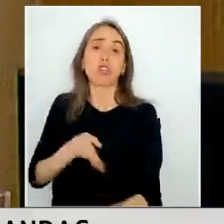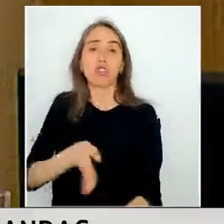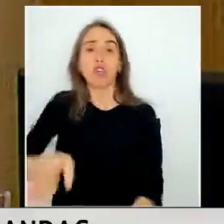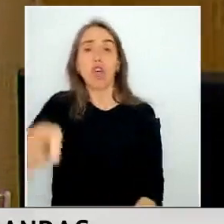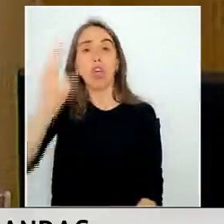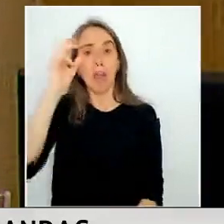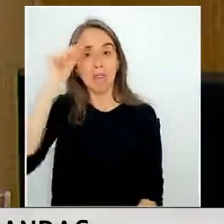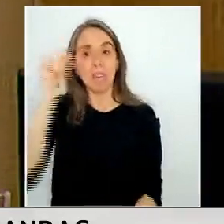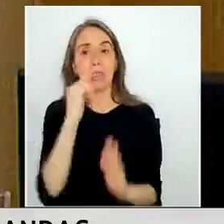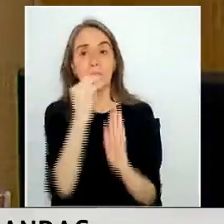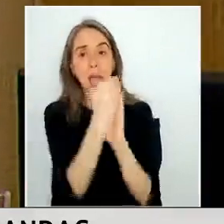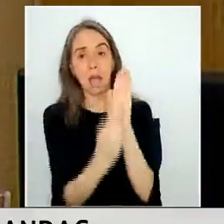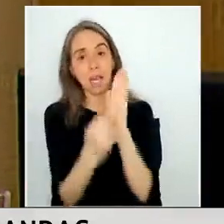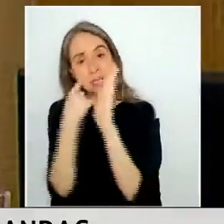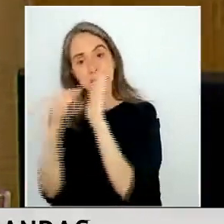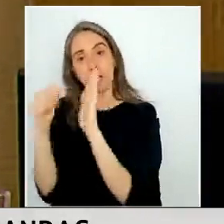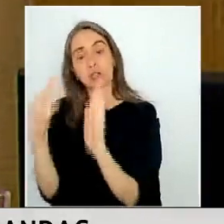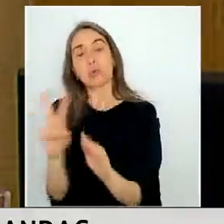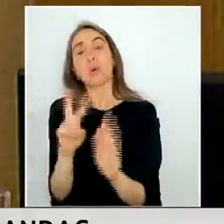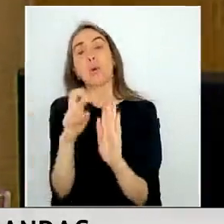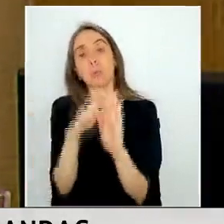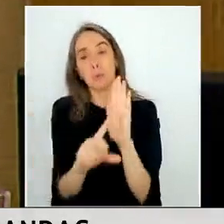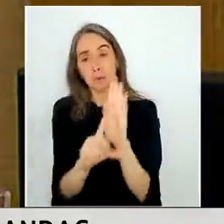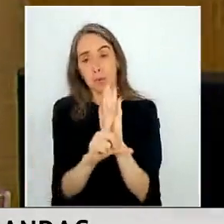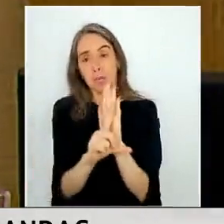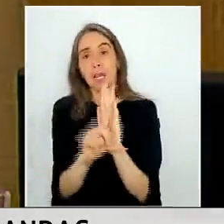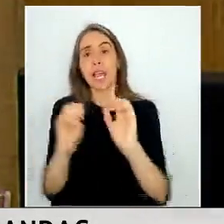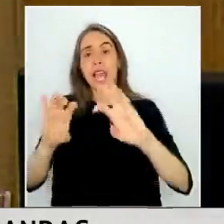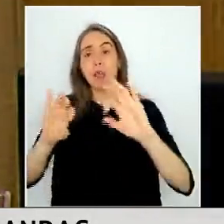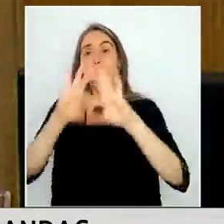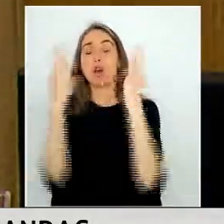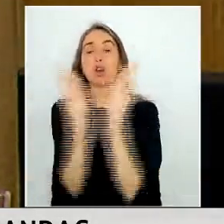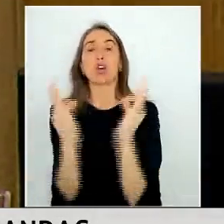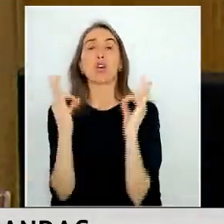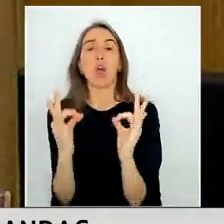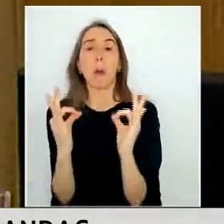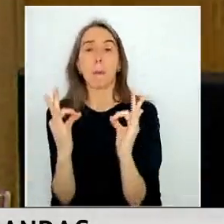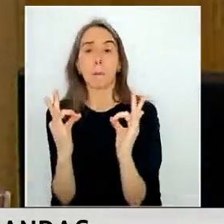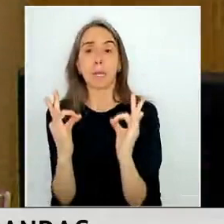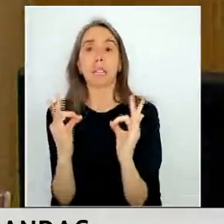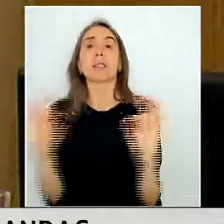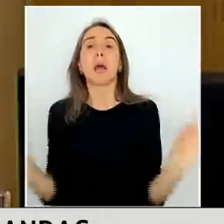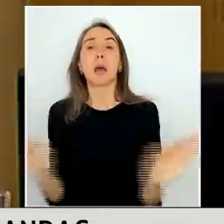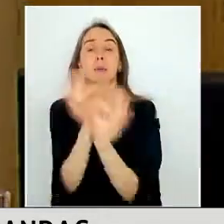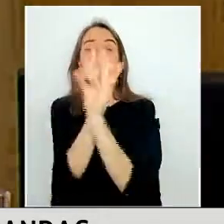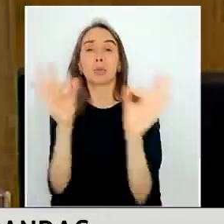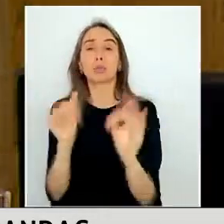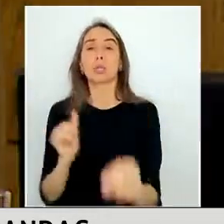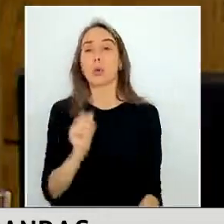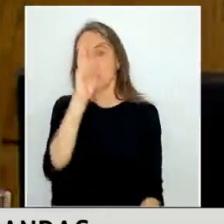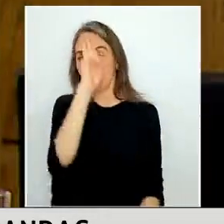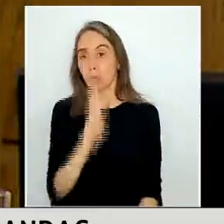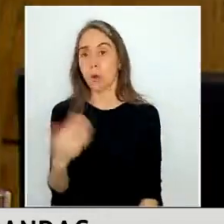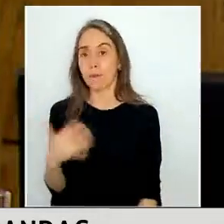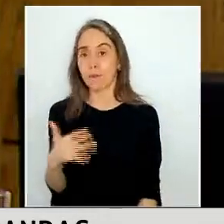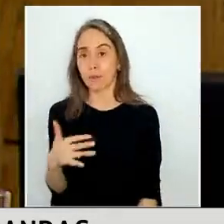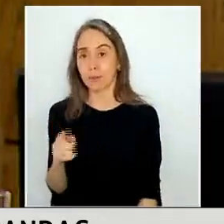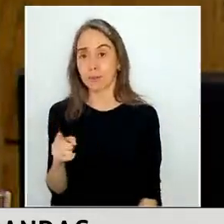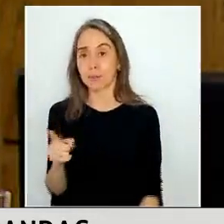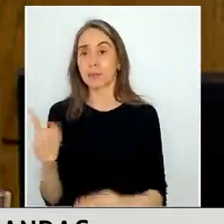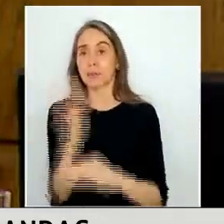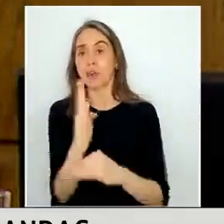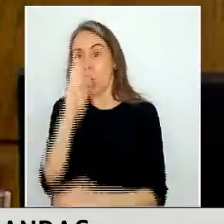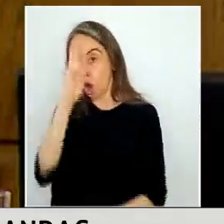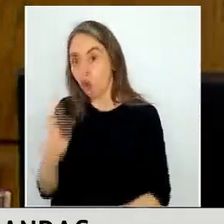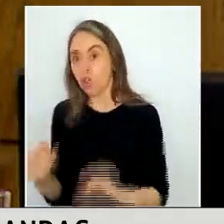proyecto la educación debe ser integral completa y en eso la música cumple un rol fundamental honor y gloria para Jorge